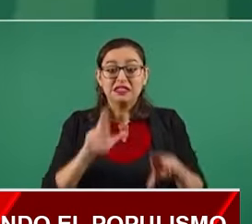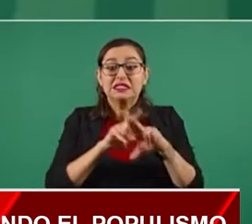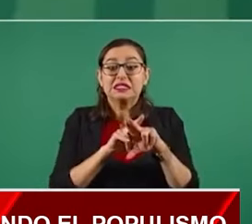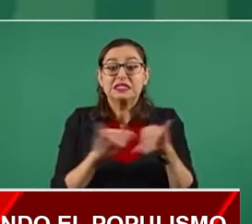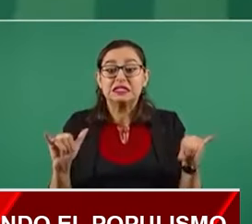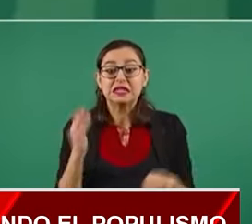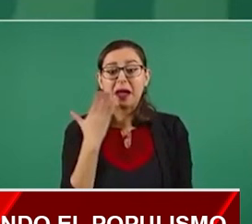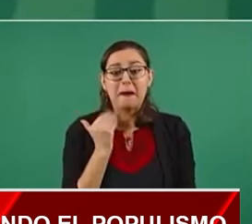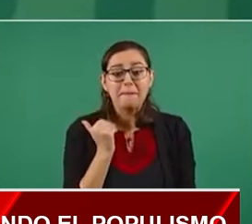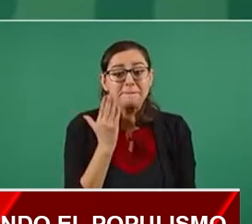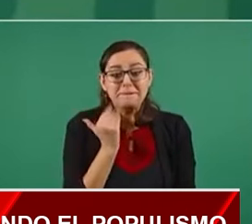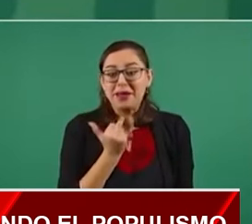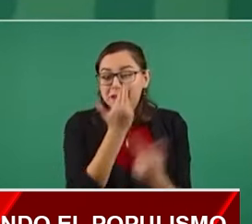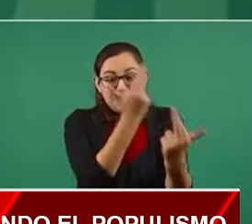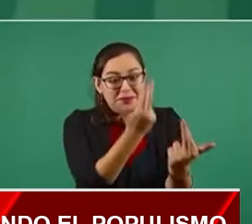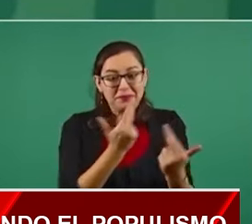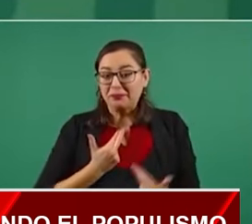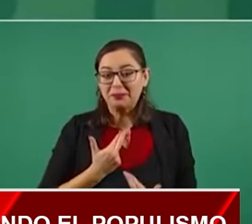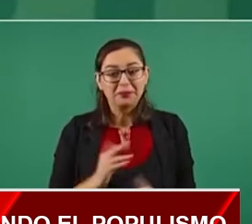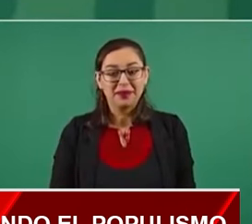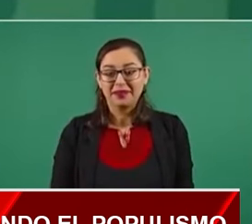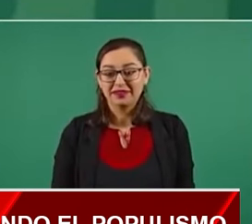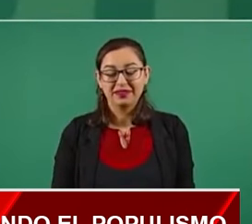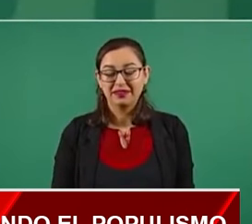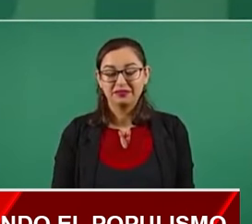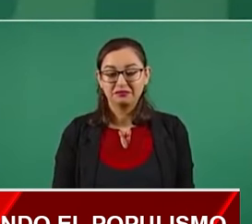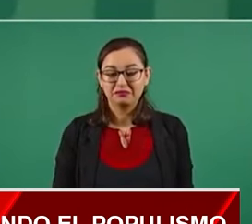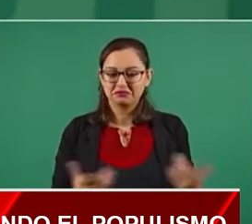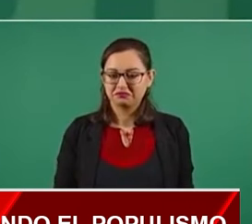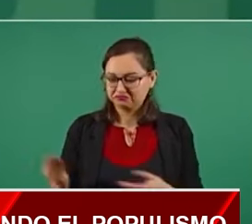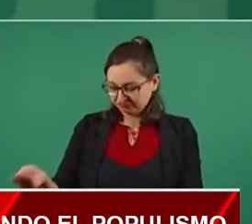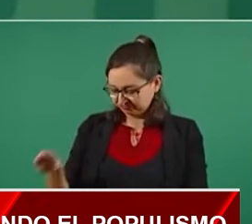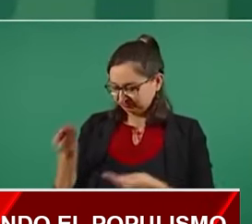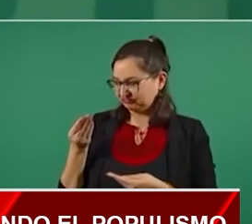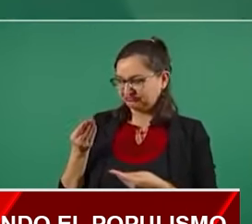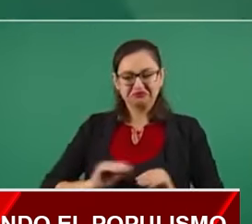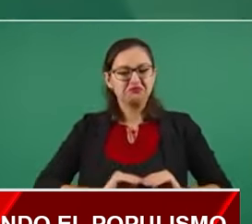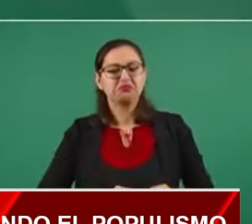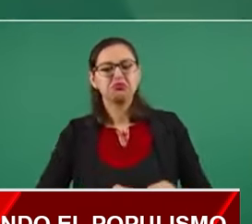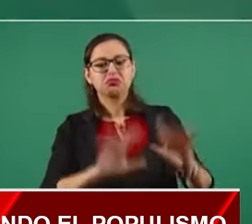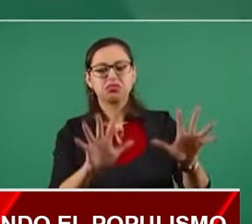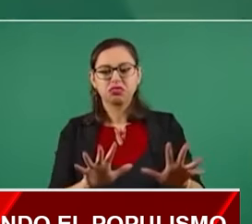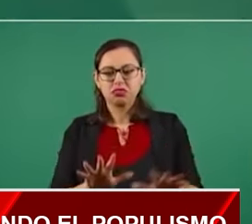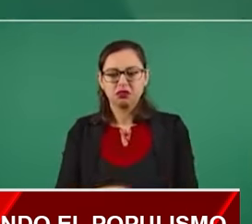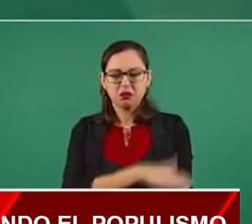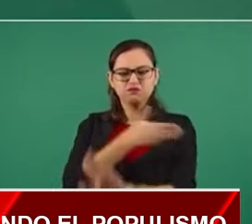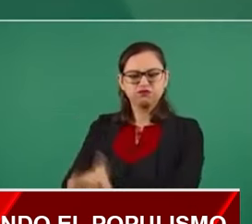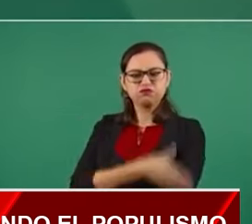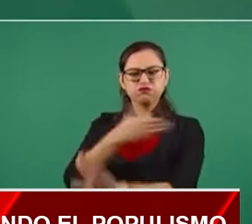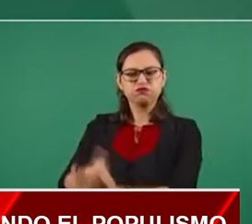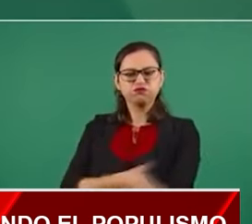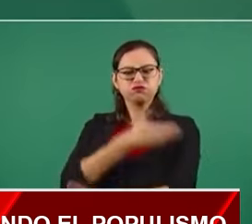del Austria, Carlos I. En cambio, la propia Sheinbaum se ha invitado a su toma de posesión el 1 de octubre al presidente